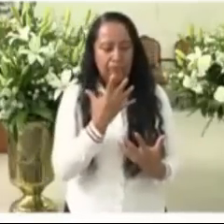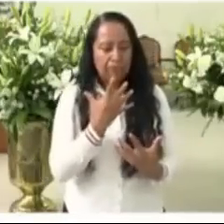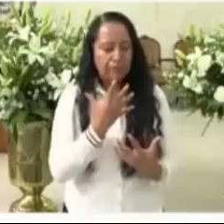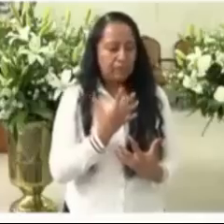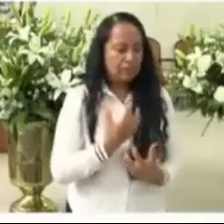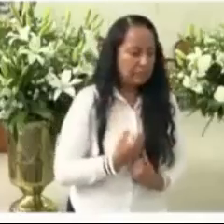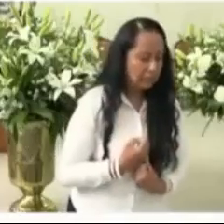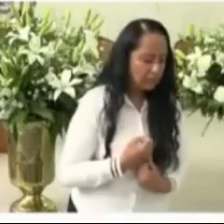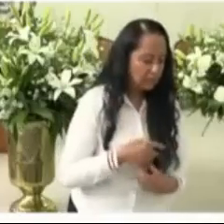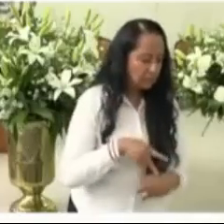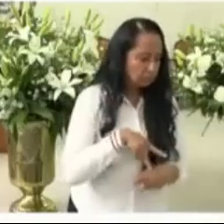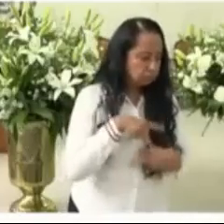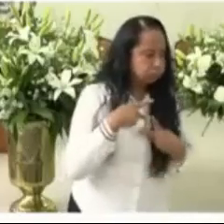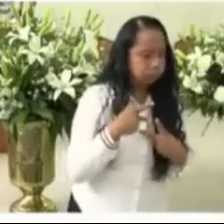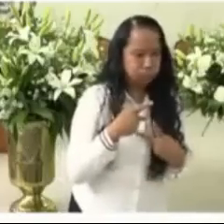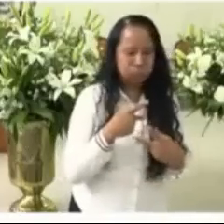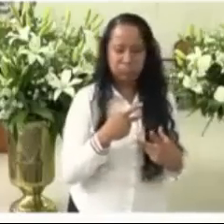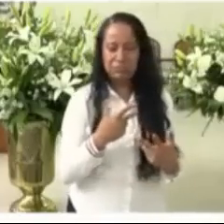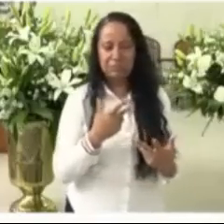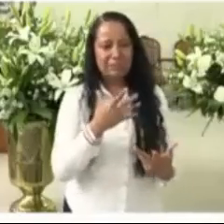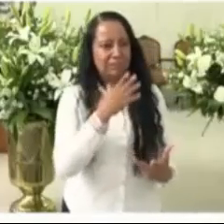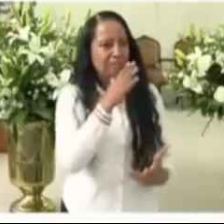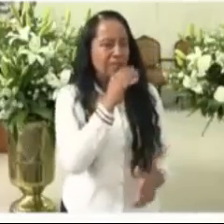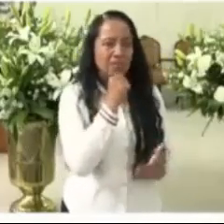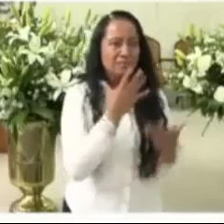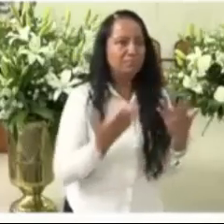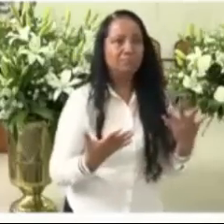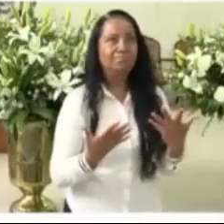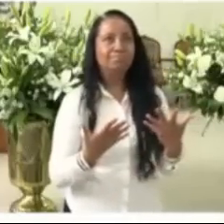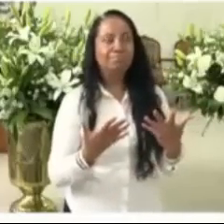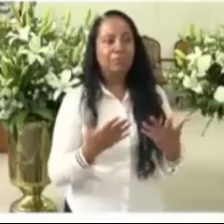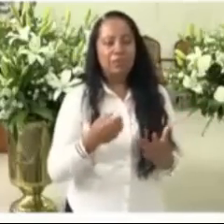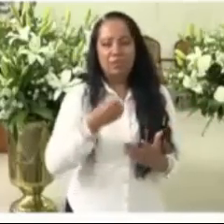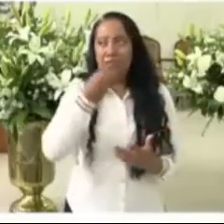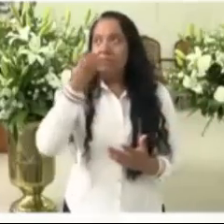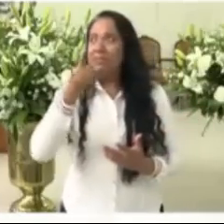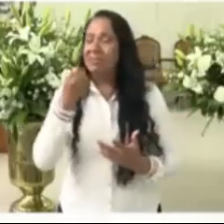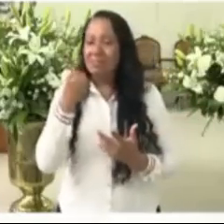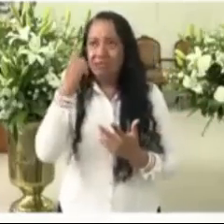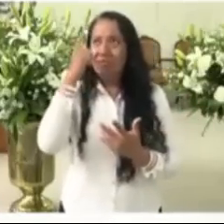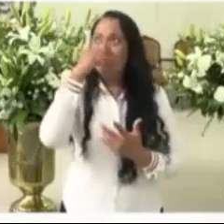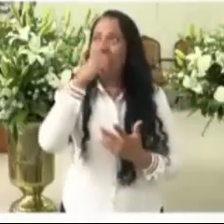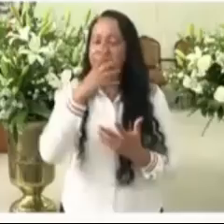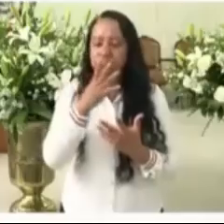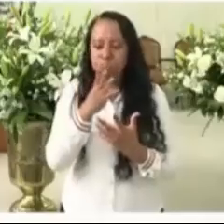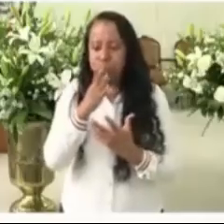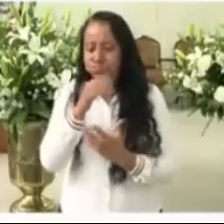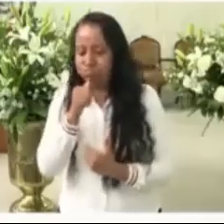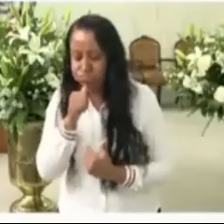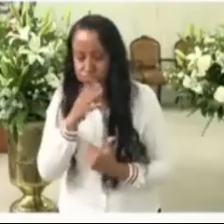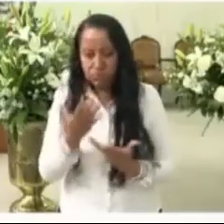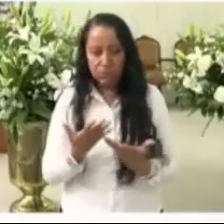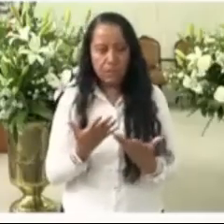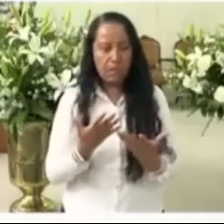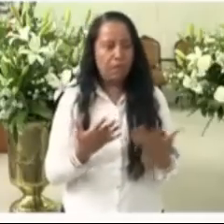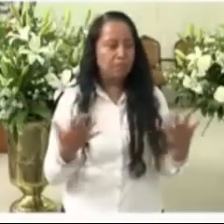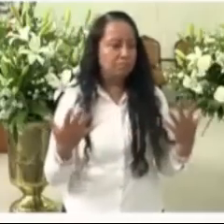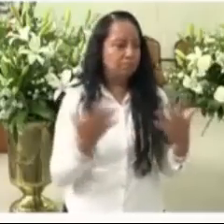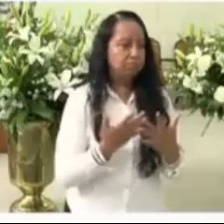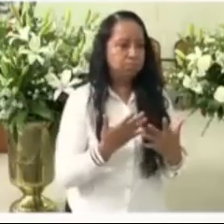luchar? Ya no tenemos fuerzas para clamar, para orar, porque no es una semana, no es un